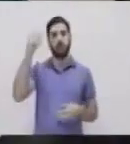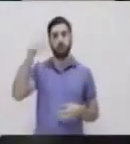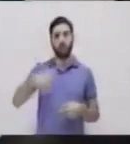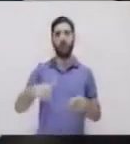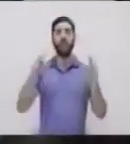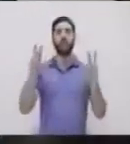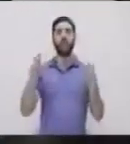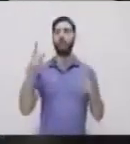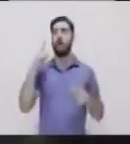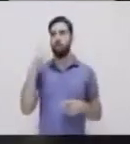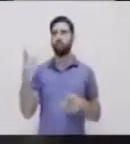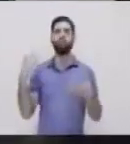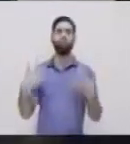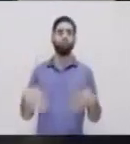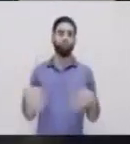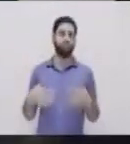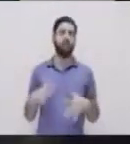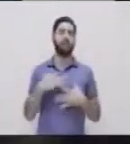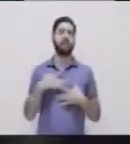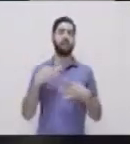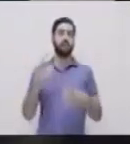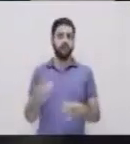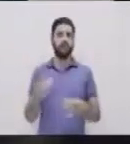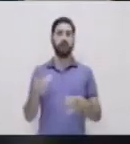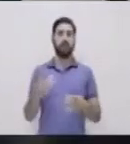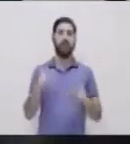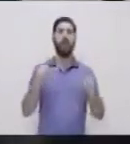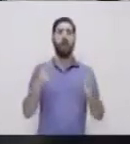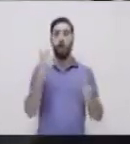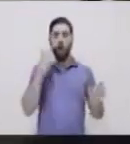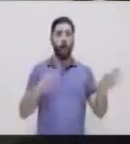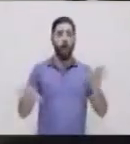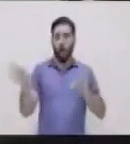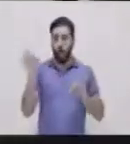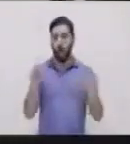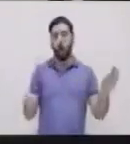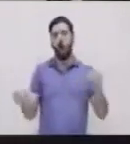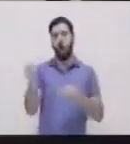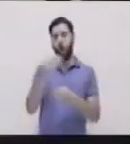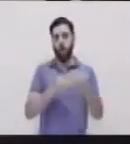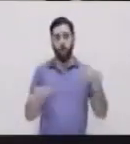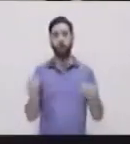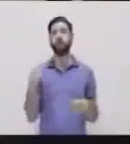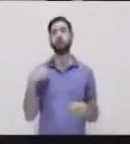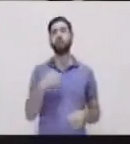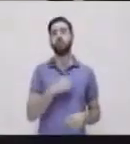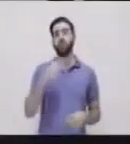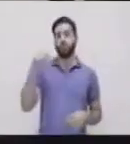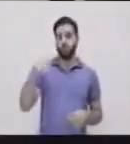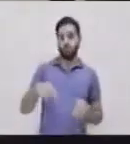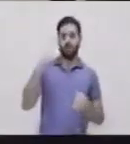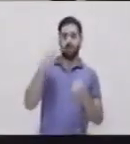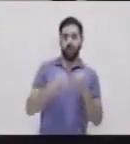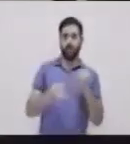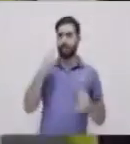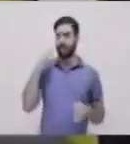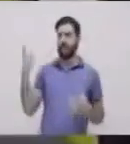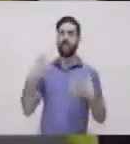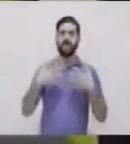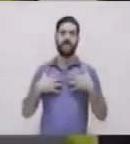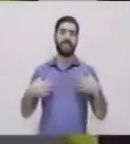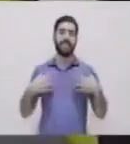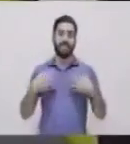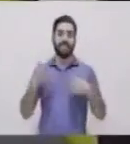tan interesante, saber esa diferencia de selección, ¿verdad?, entre selección natural y artificial. Es así como llegamos al final del segmento de Ciencias